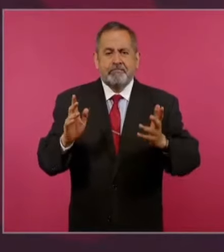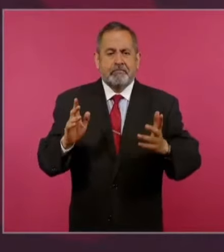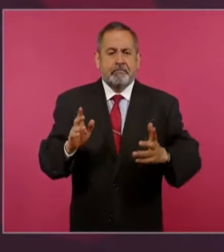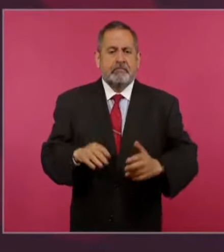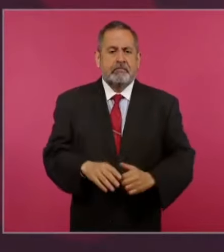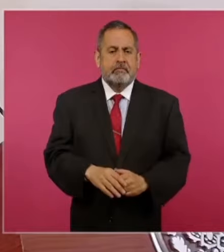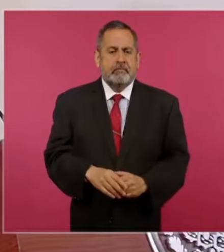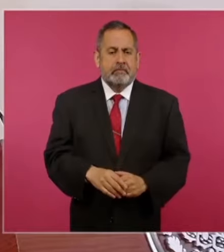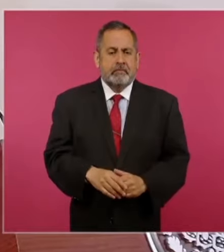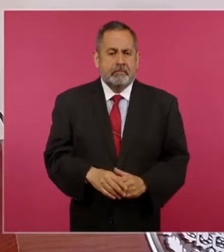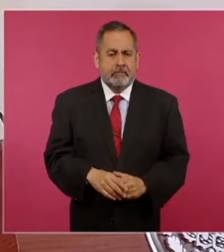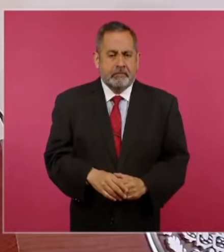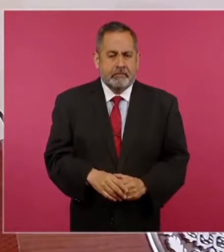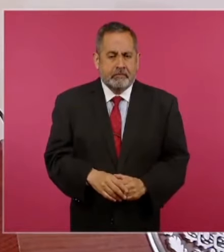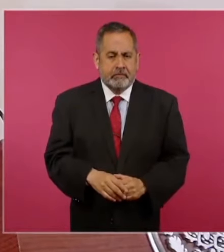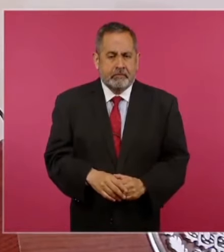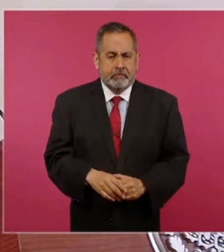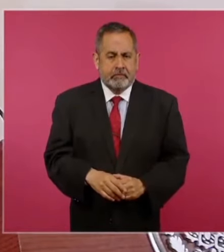a